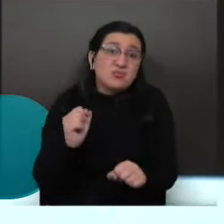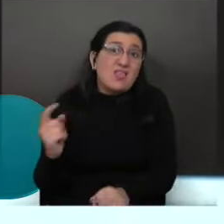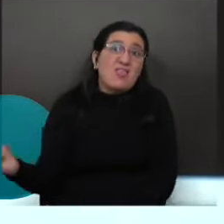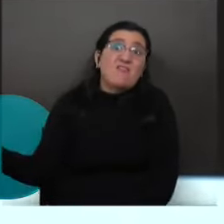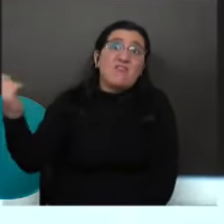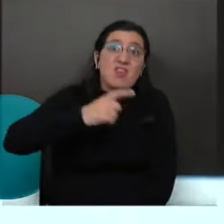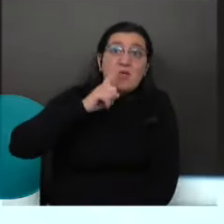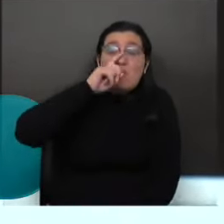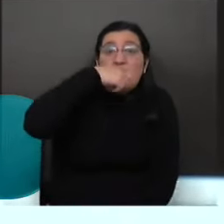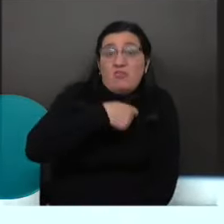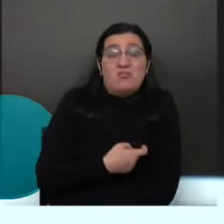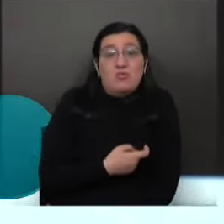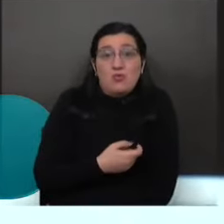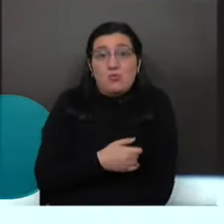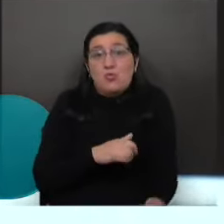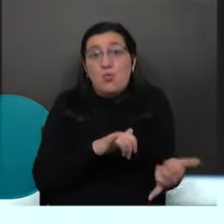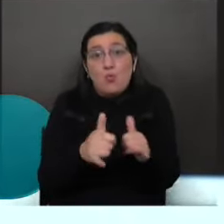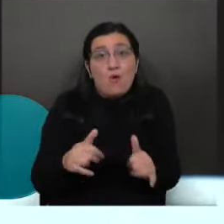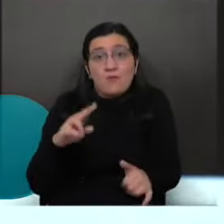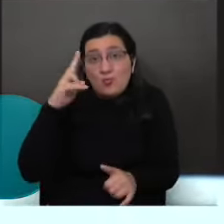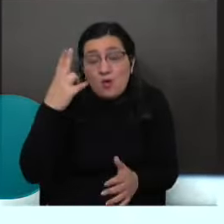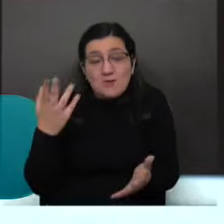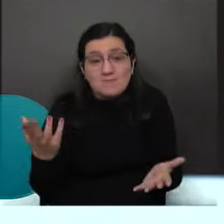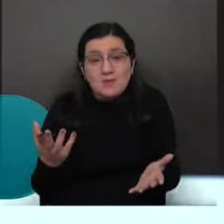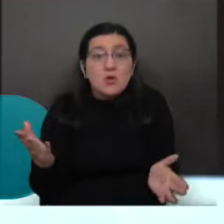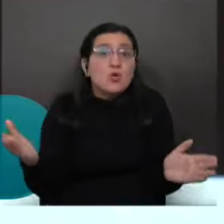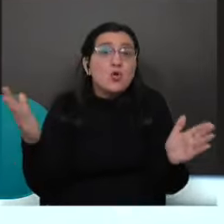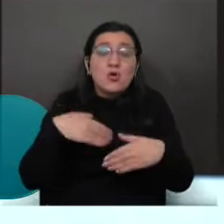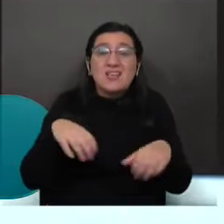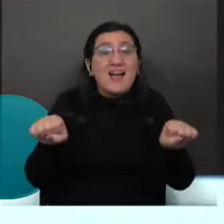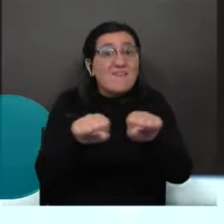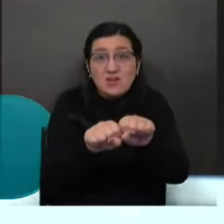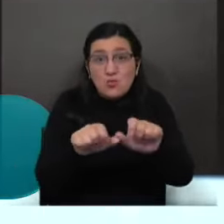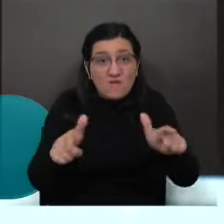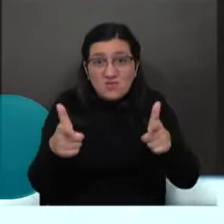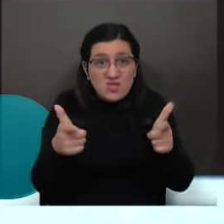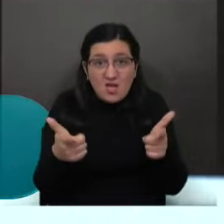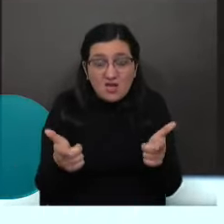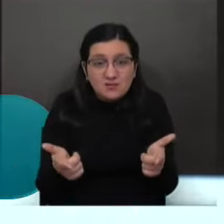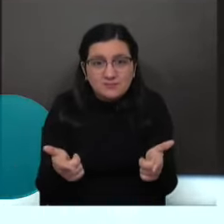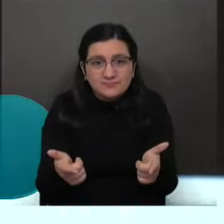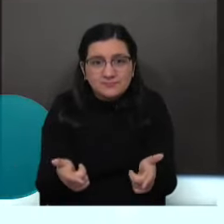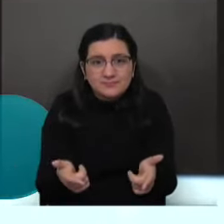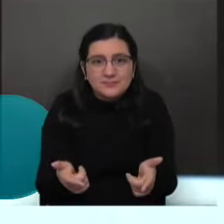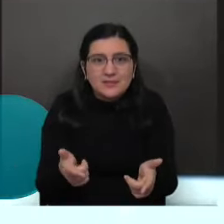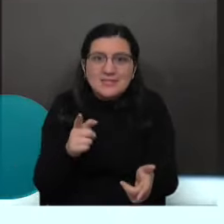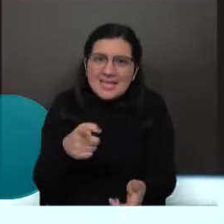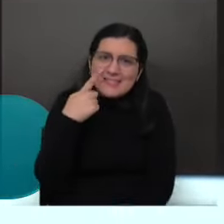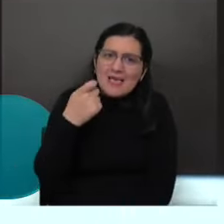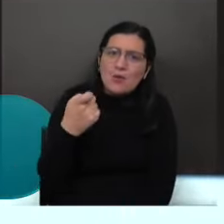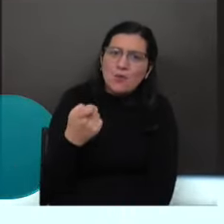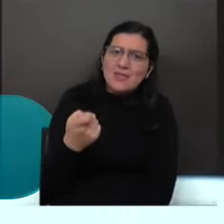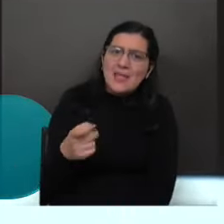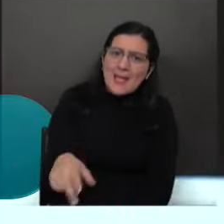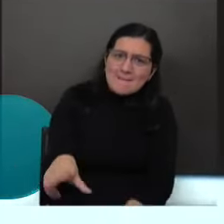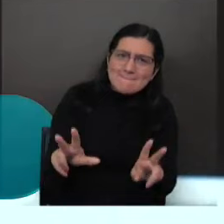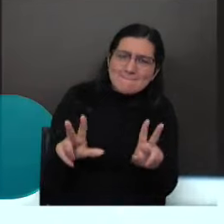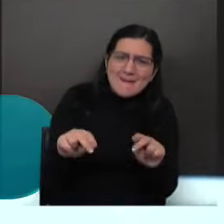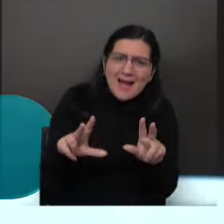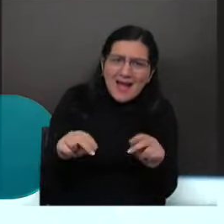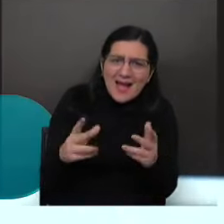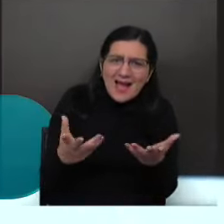a Montevideo cuando jugaba a la Celeste no tenía y había y ahí te das cuenta y decí pa o sea